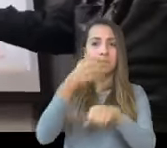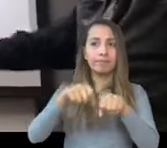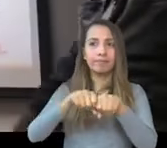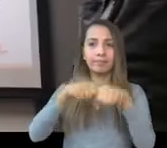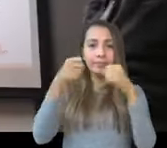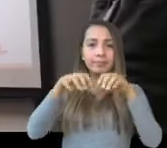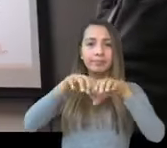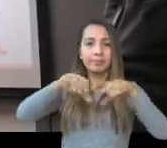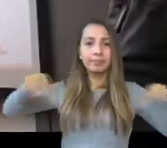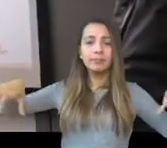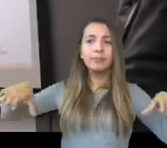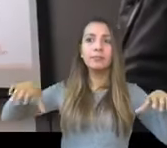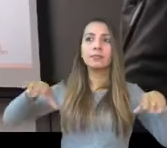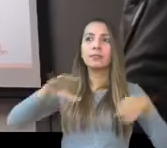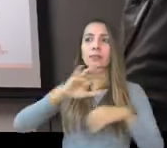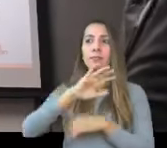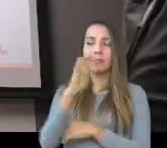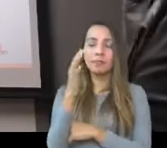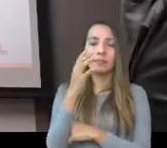es